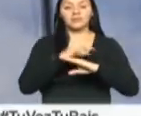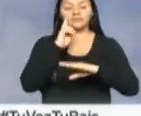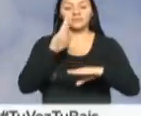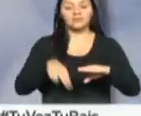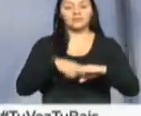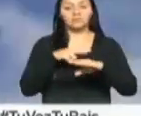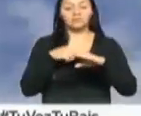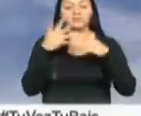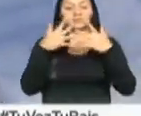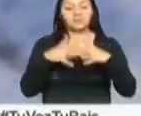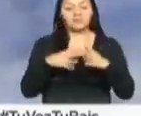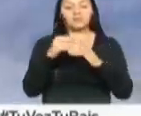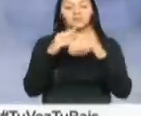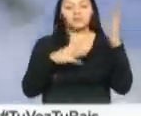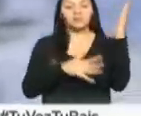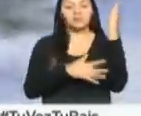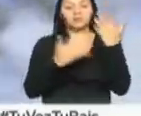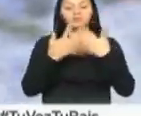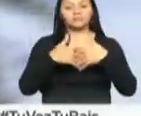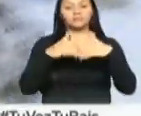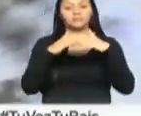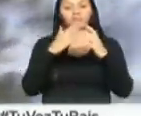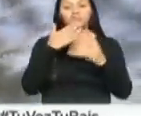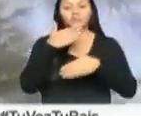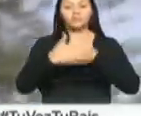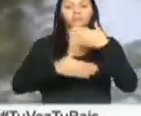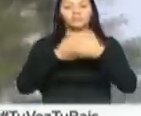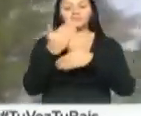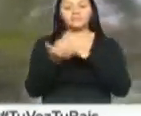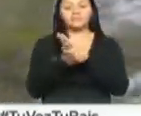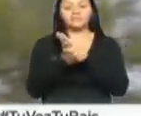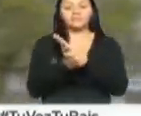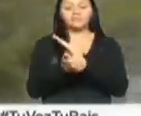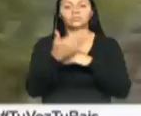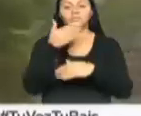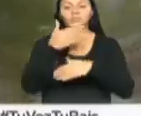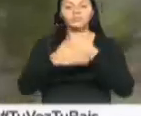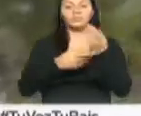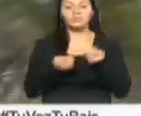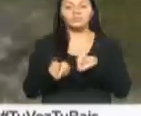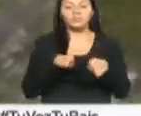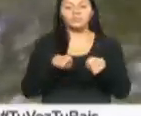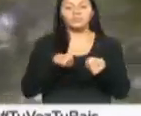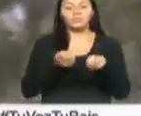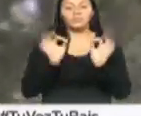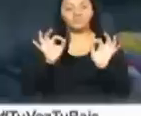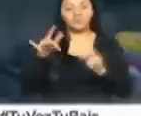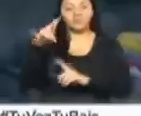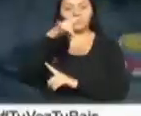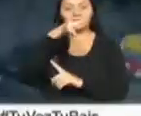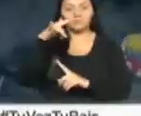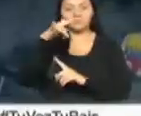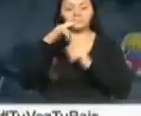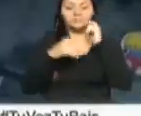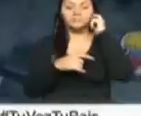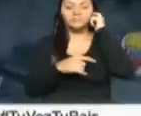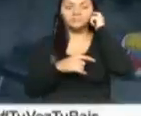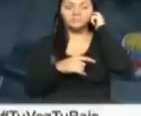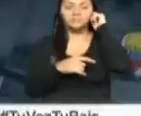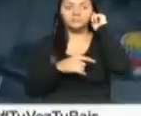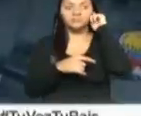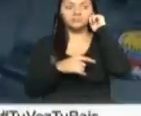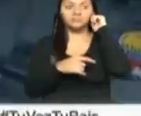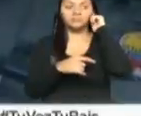se desarrolló el proyecto de fortalecimiento de las capacidades de alarma y control del espacio aéreo. Los nuevos radares